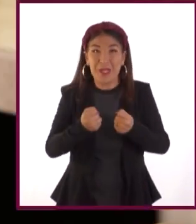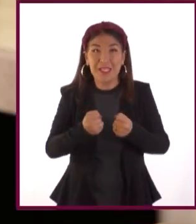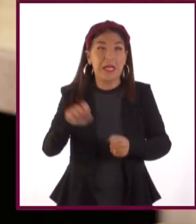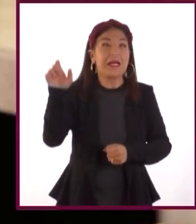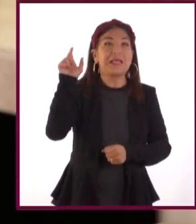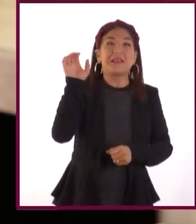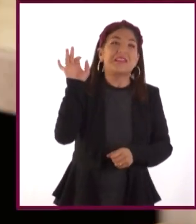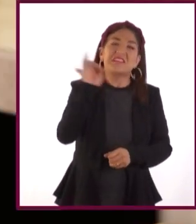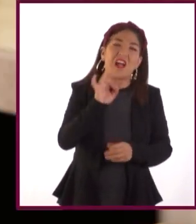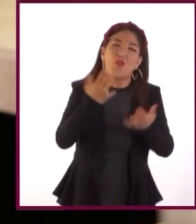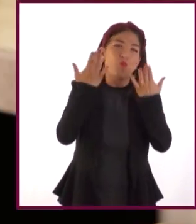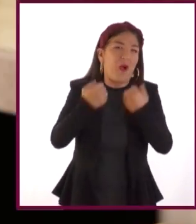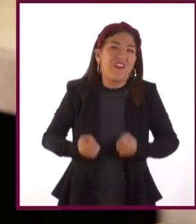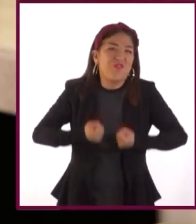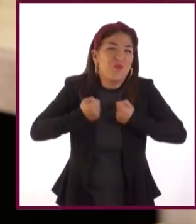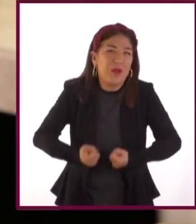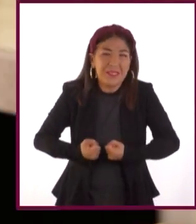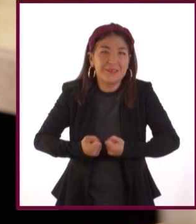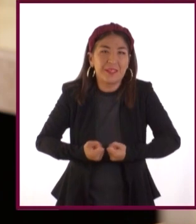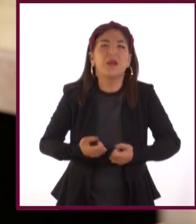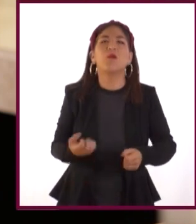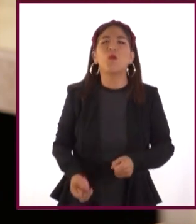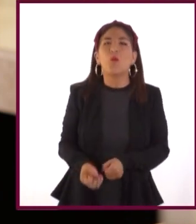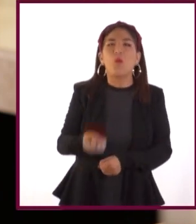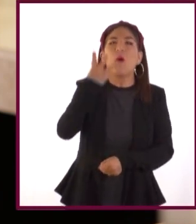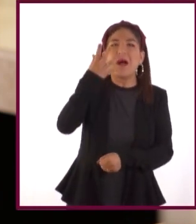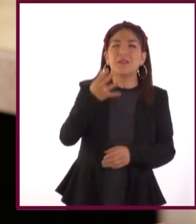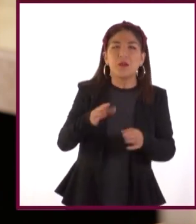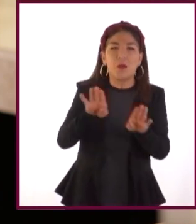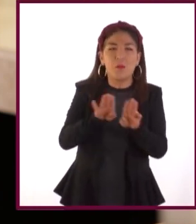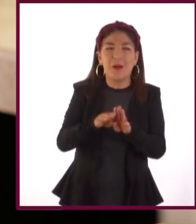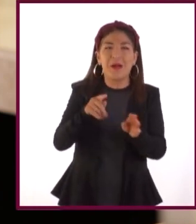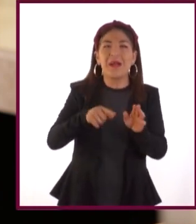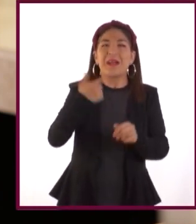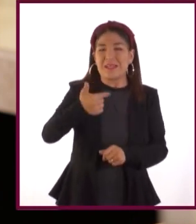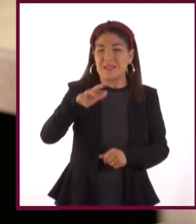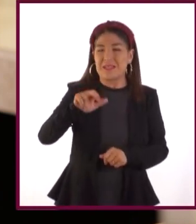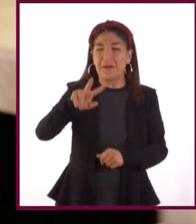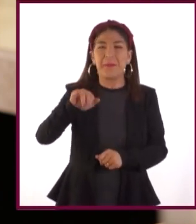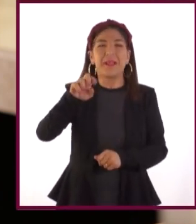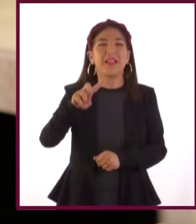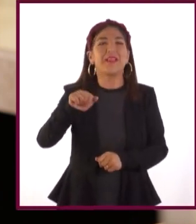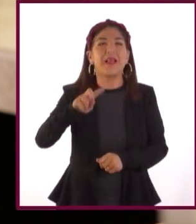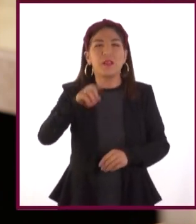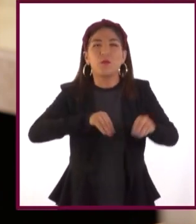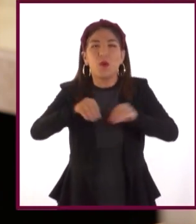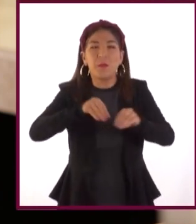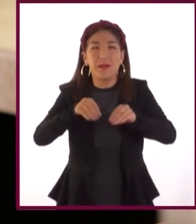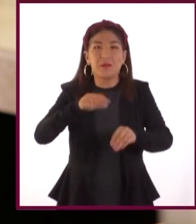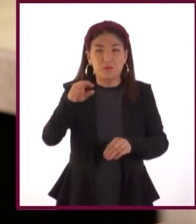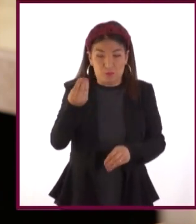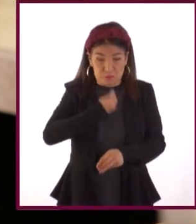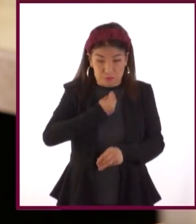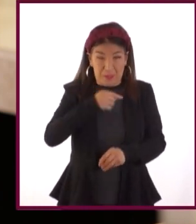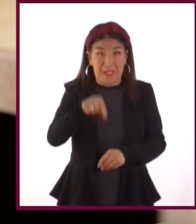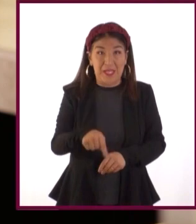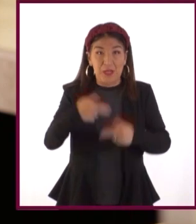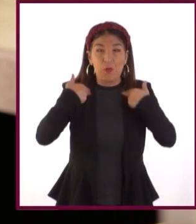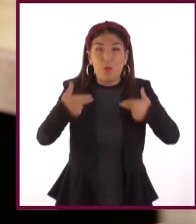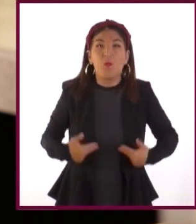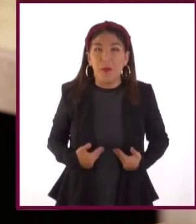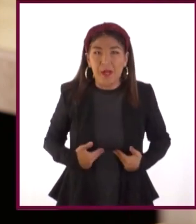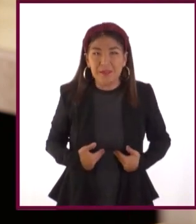una aceleración muy alta, muy grande, lo más seguro es que la sangre se vaya abajo, o sea, si yo estoy de pie, se va a ir a los pies y